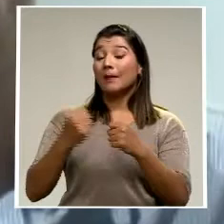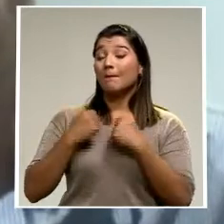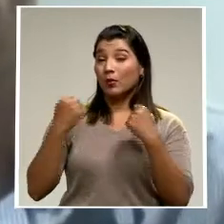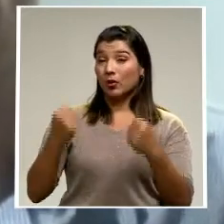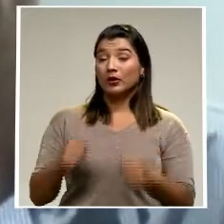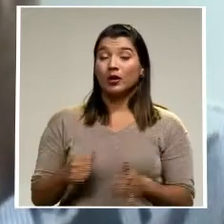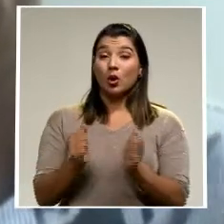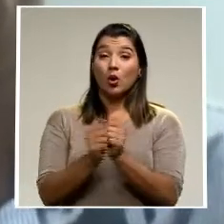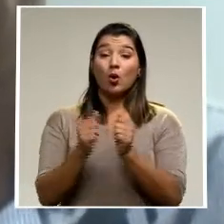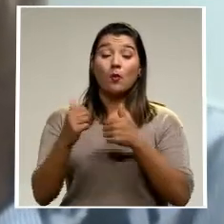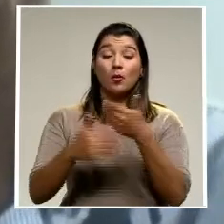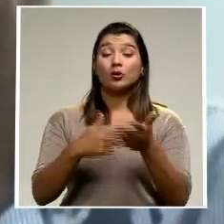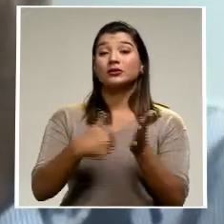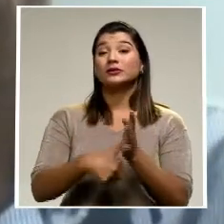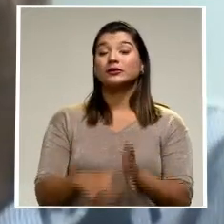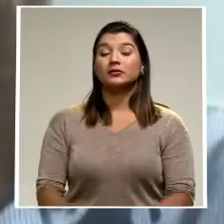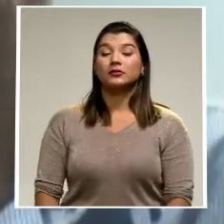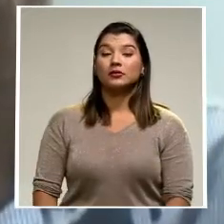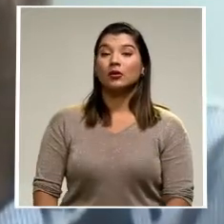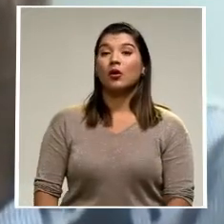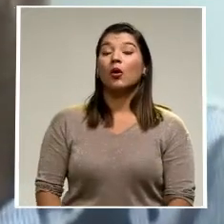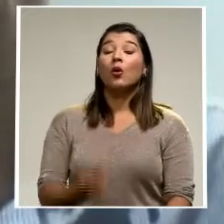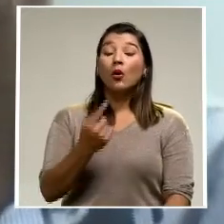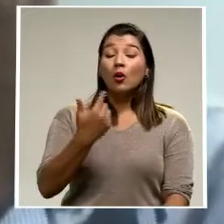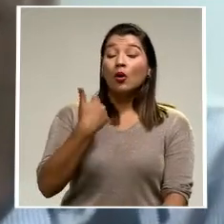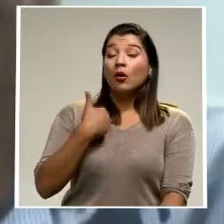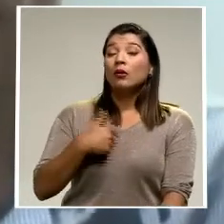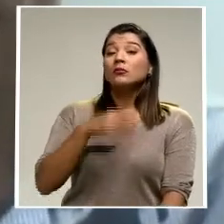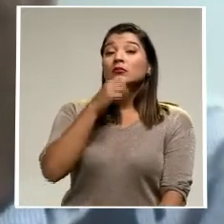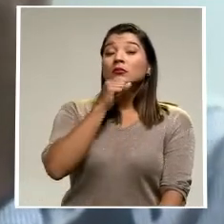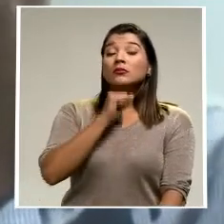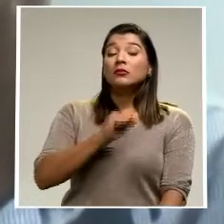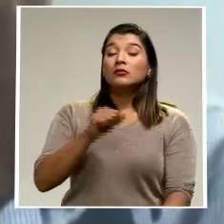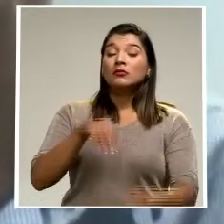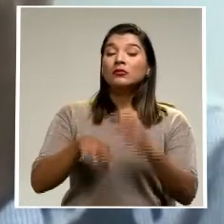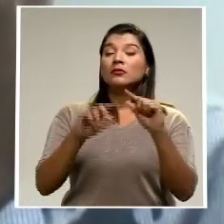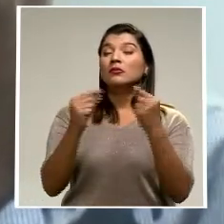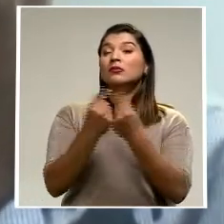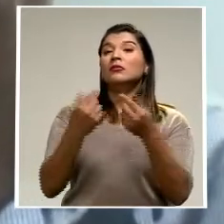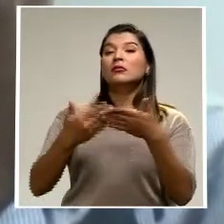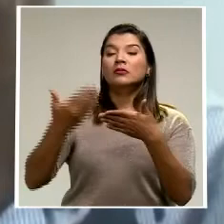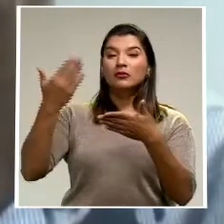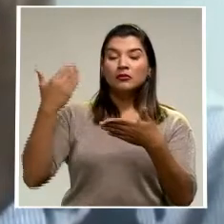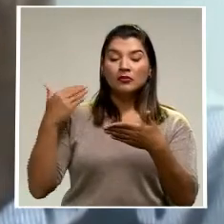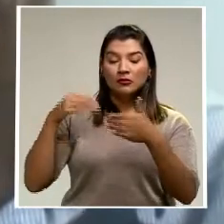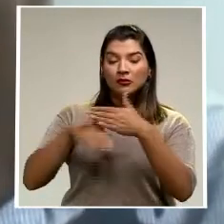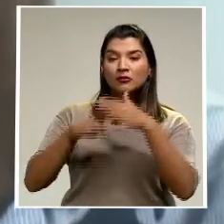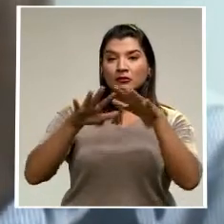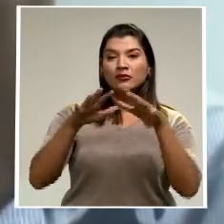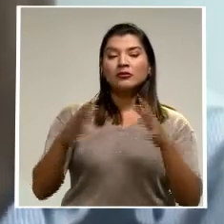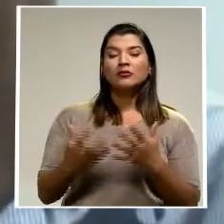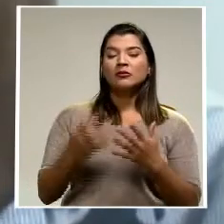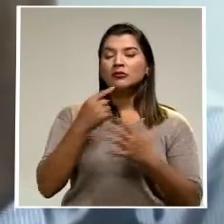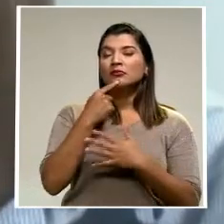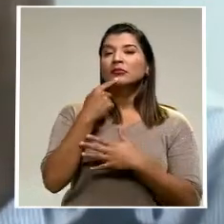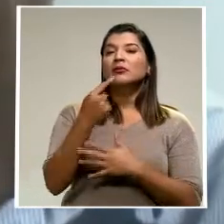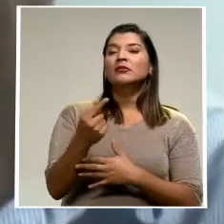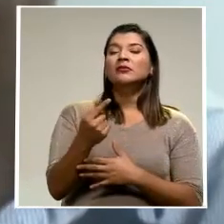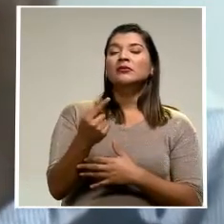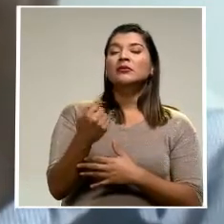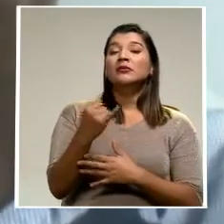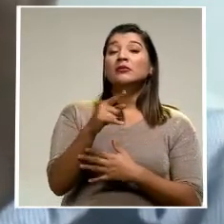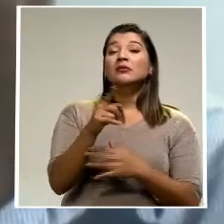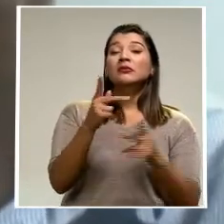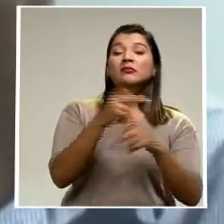Había un viejo adagio de algunos grupos en el pasado políticos a nivel mundial que decían cuanto peor